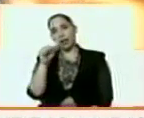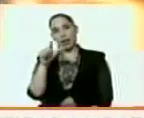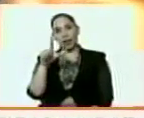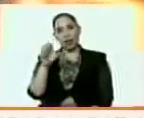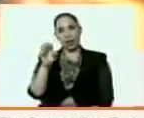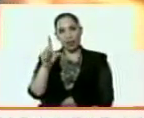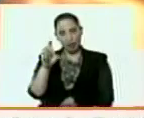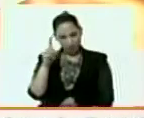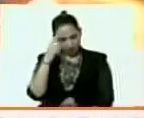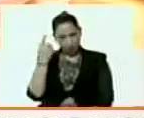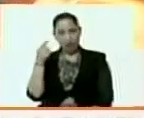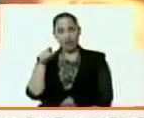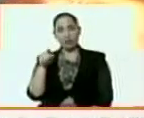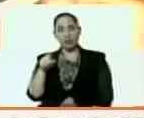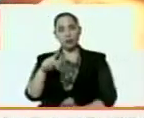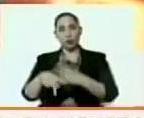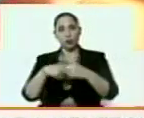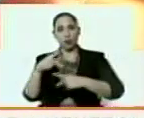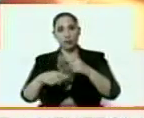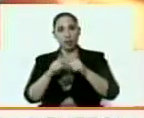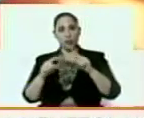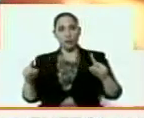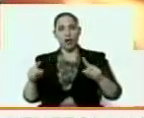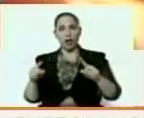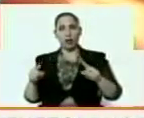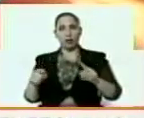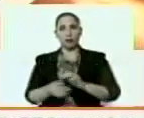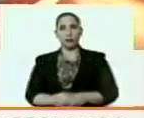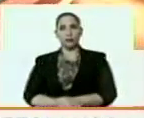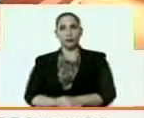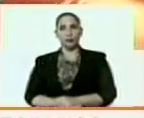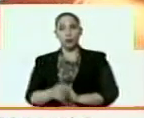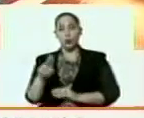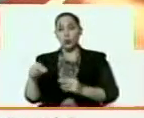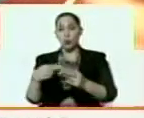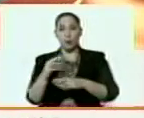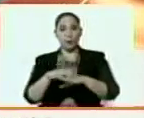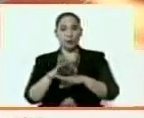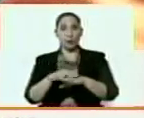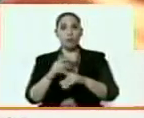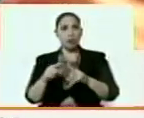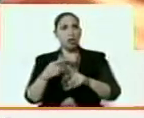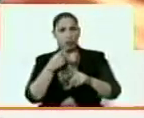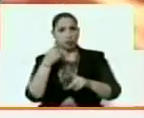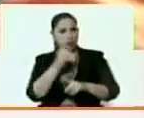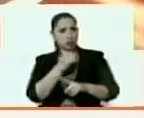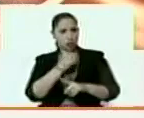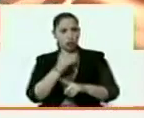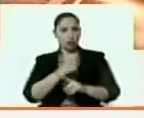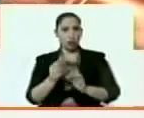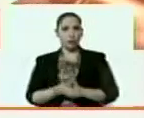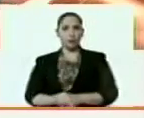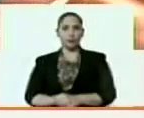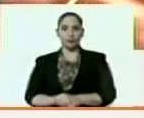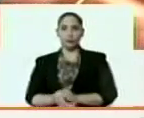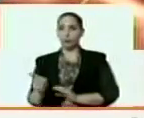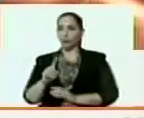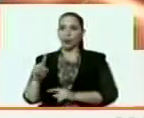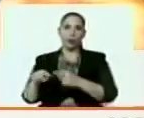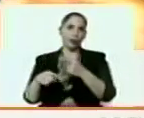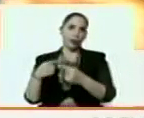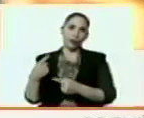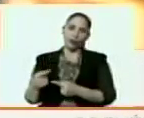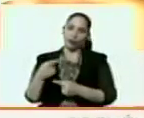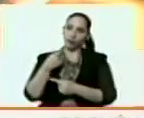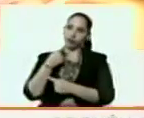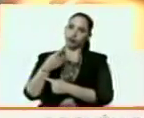ese procedimiento, vamos a llamarlo, para la inhibición nunca ocurrió. Pero él dice que sí, él dijo que había mandado una carta. No, luego de mi rueda de